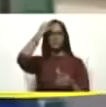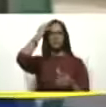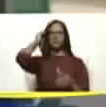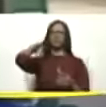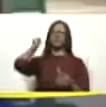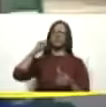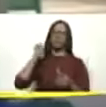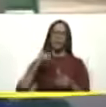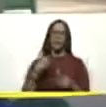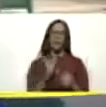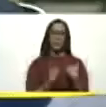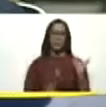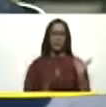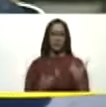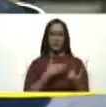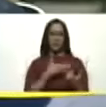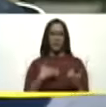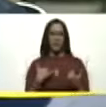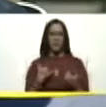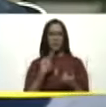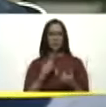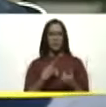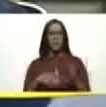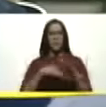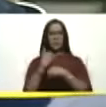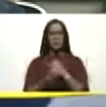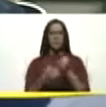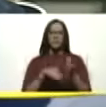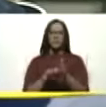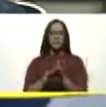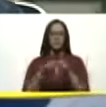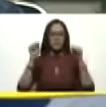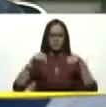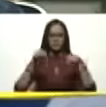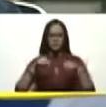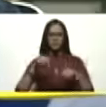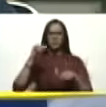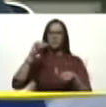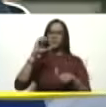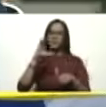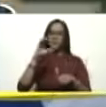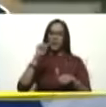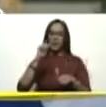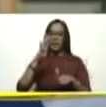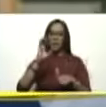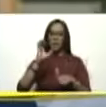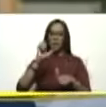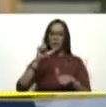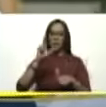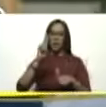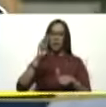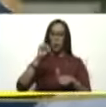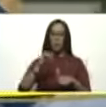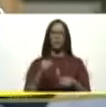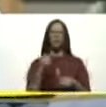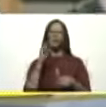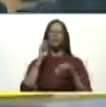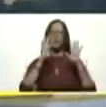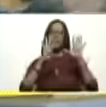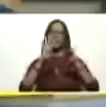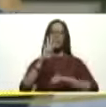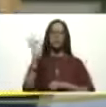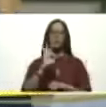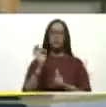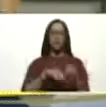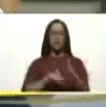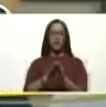presidente, queremos darle parte del proyecto que se desarrolla acá en Cabelún, un proyecto de ampliación que lleva un 94% de avance y que tiene y